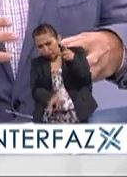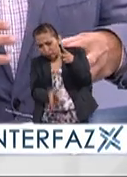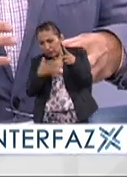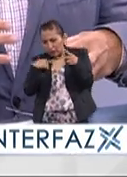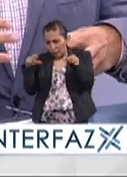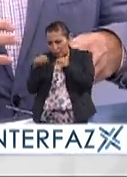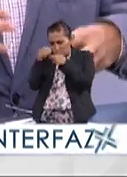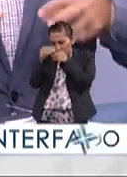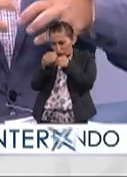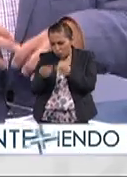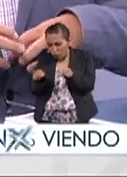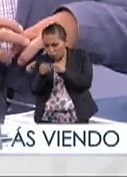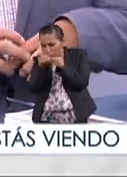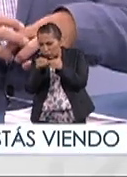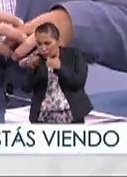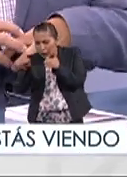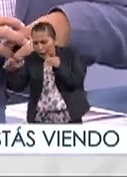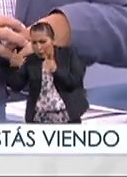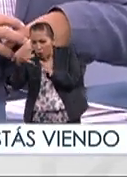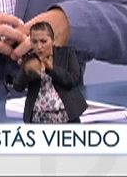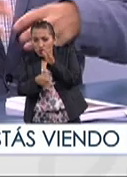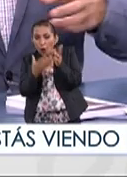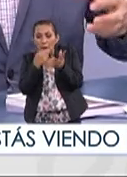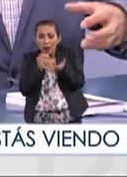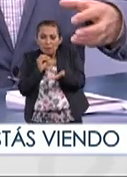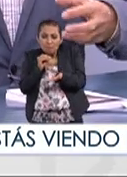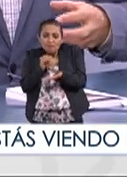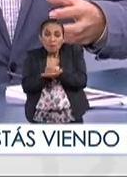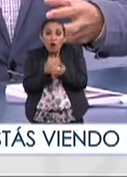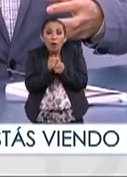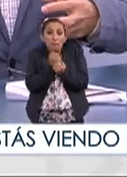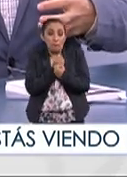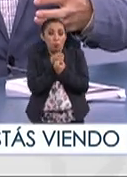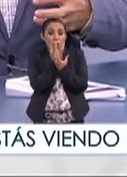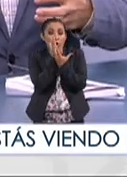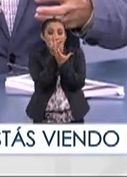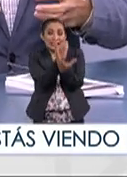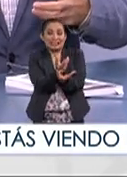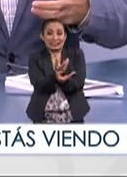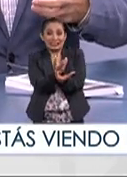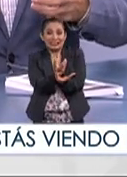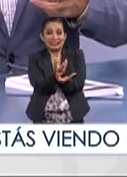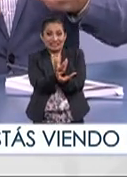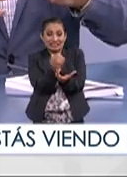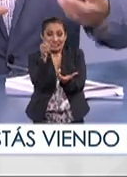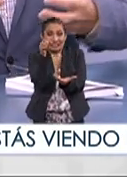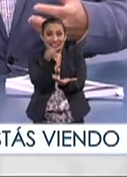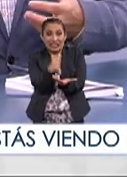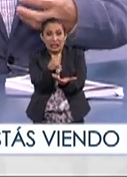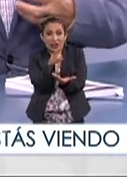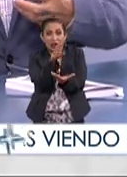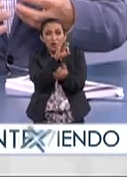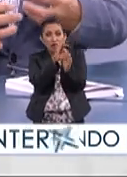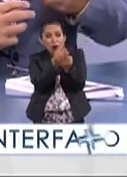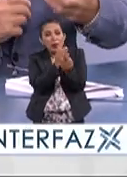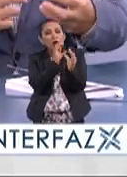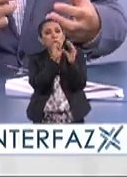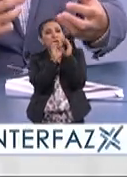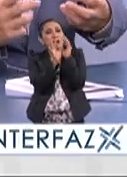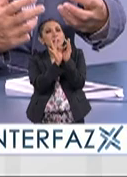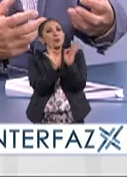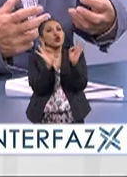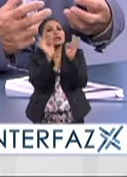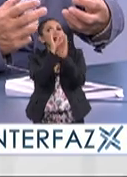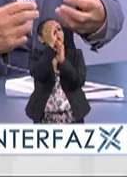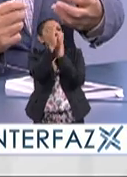tiene lo más profundo del hombre. Por medio de la poesía yo creo que es el método de comunicación más